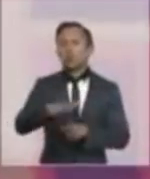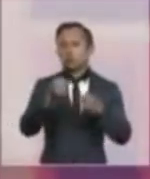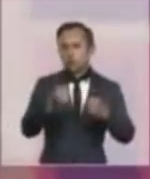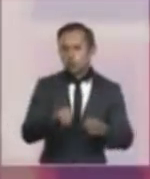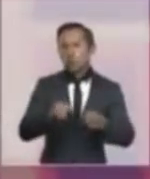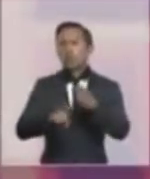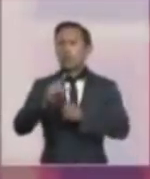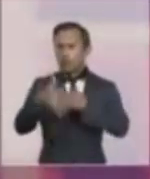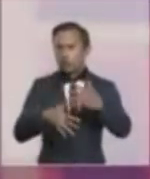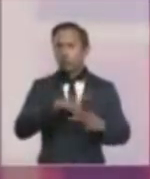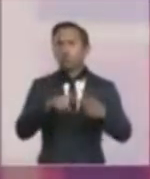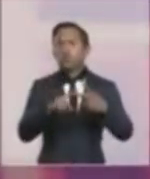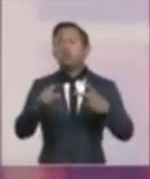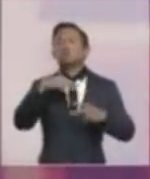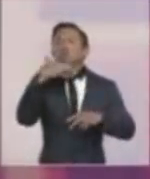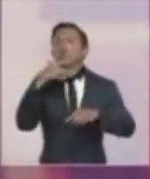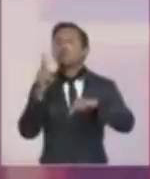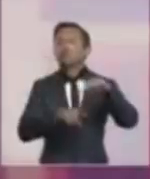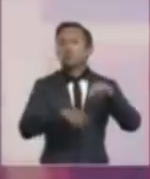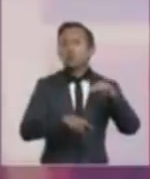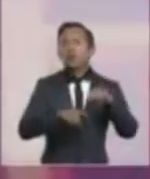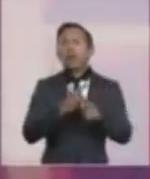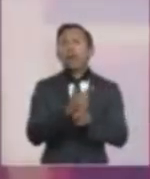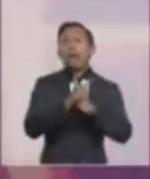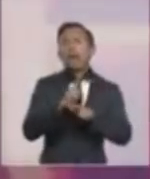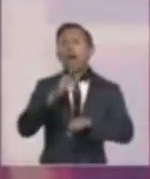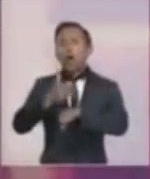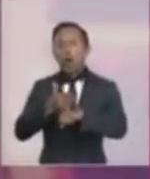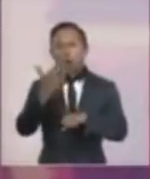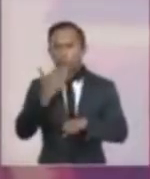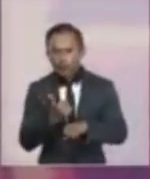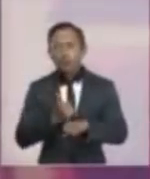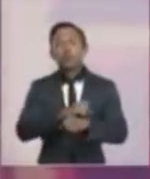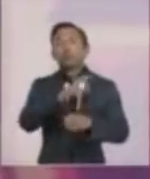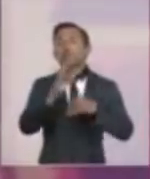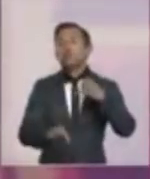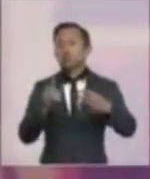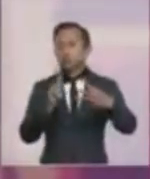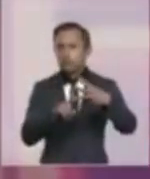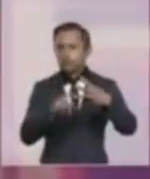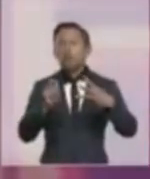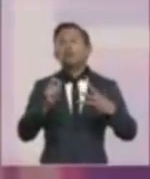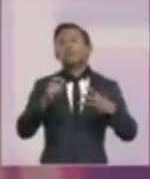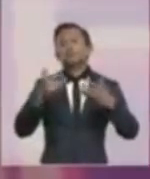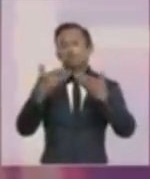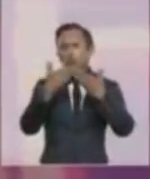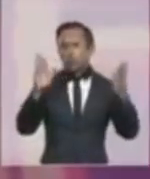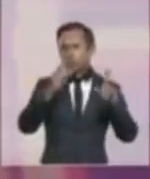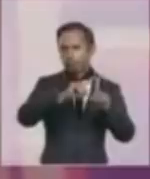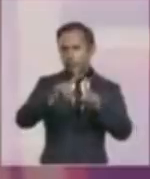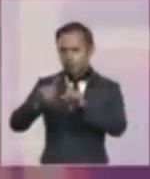Después, combate a la corrupción e impunidad. Al final, democracia, pluralismo y grupos en situación